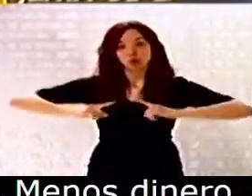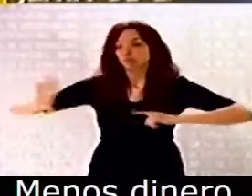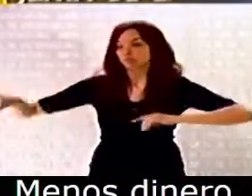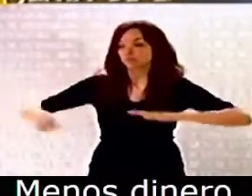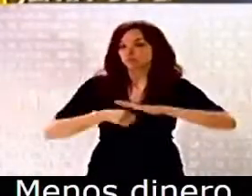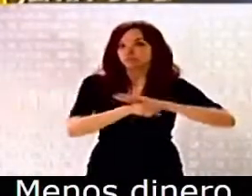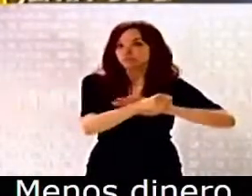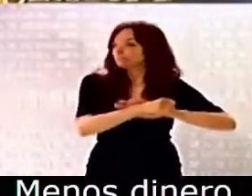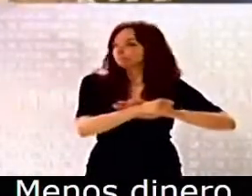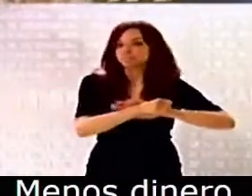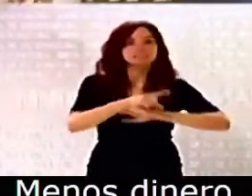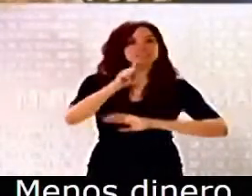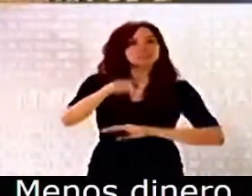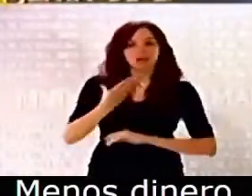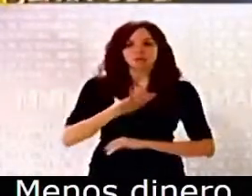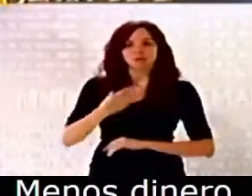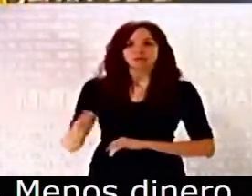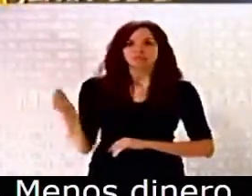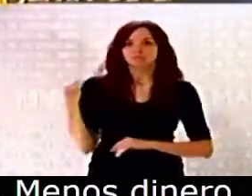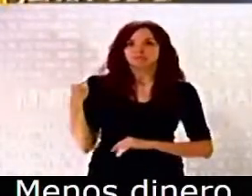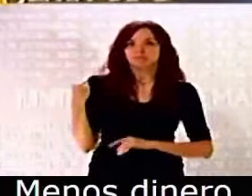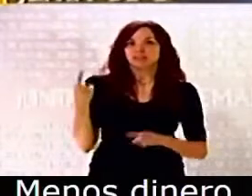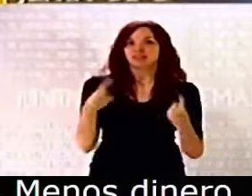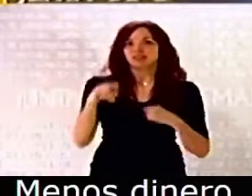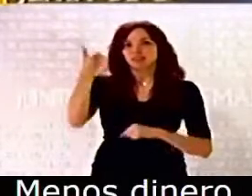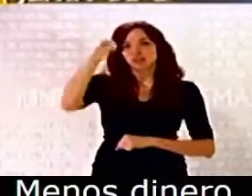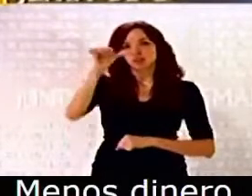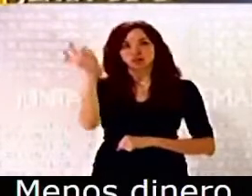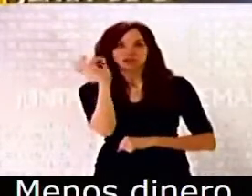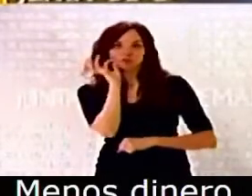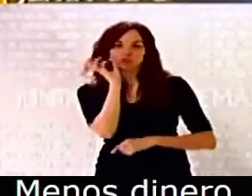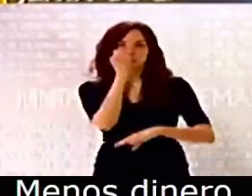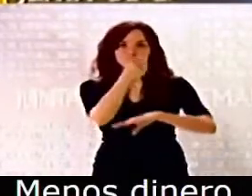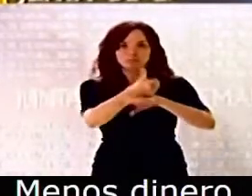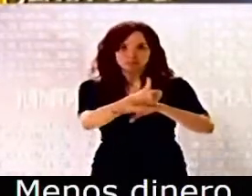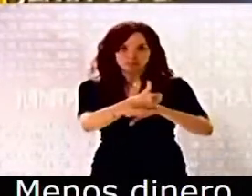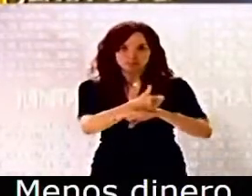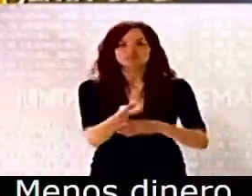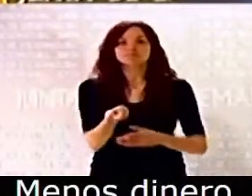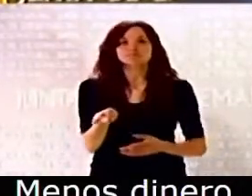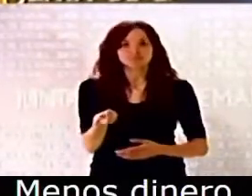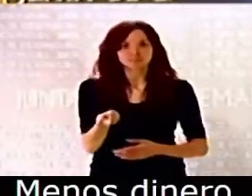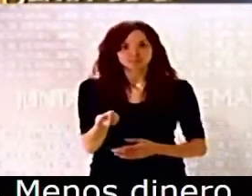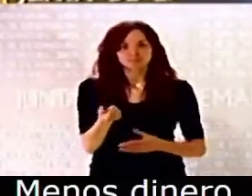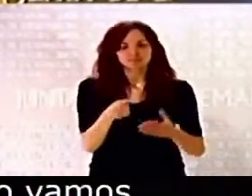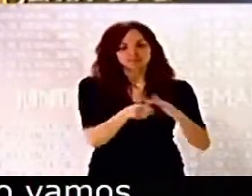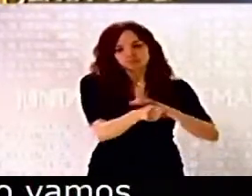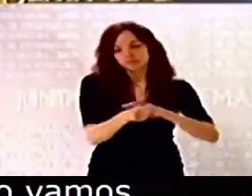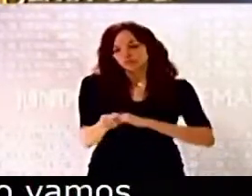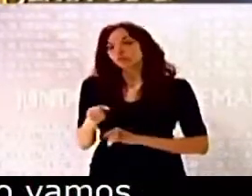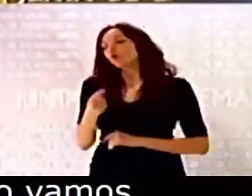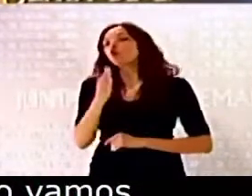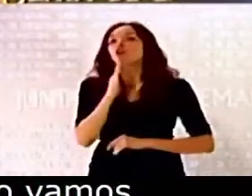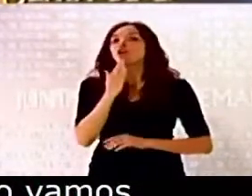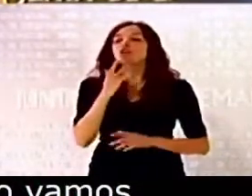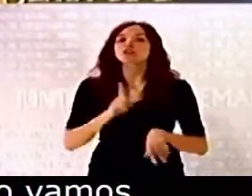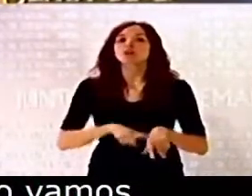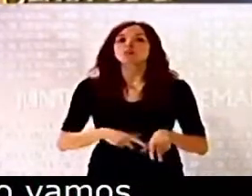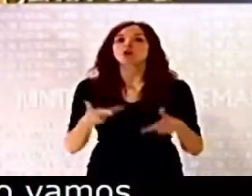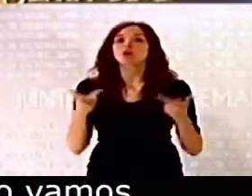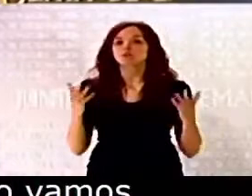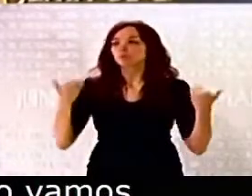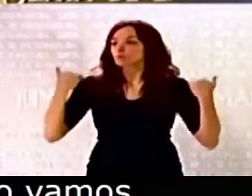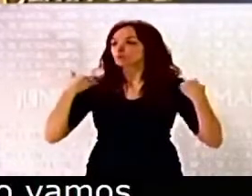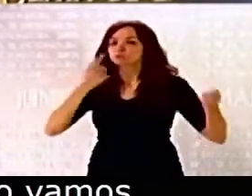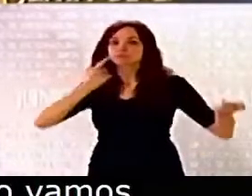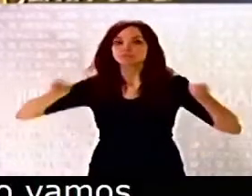demanda de los ayuntamientos, un director en cada uno de los proyectos. Un director de ocio y tiempo libre que hará las funciones de